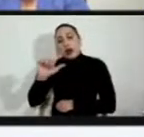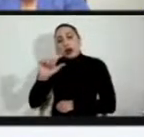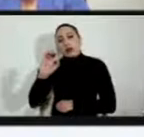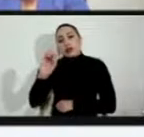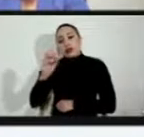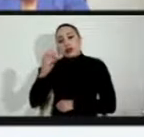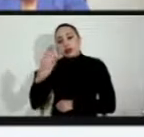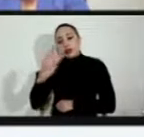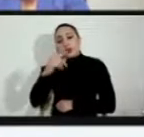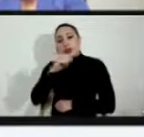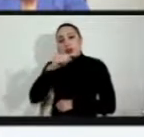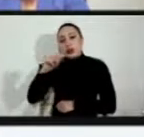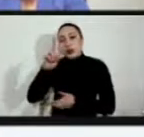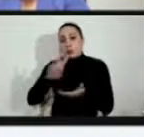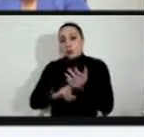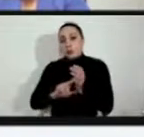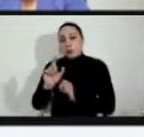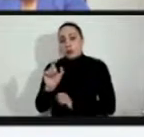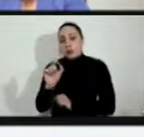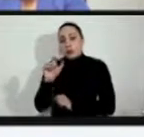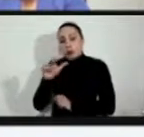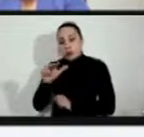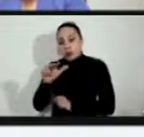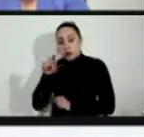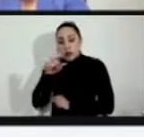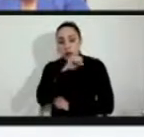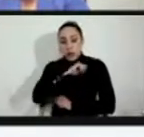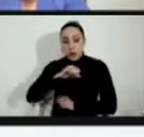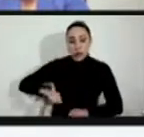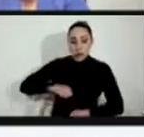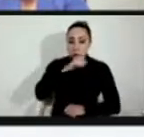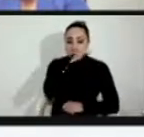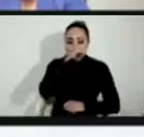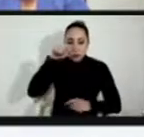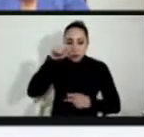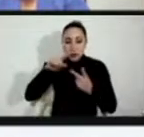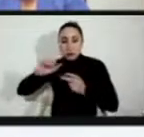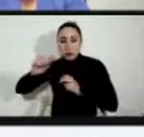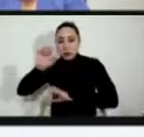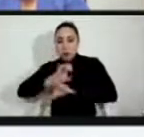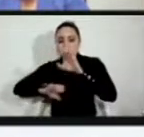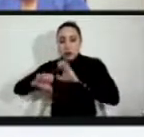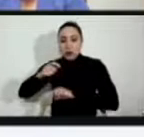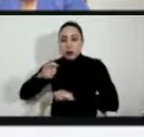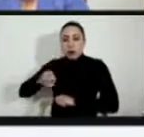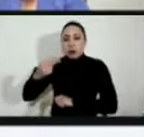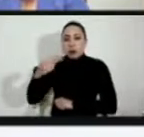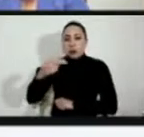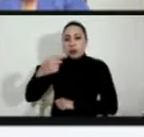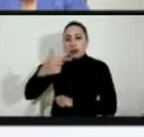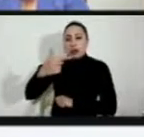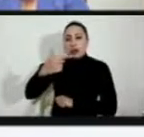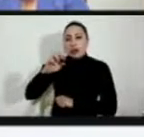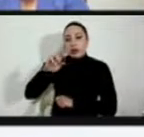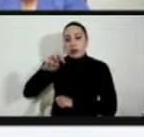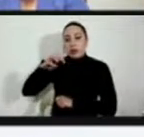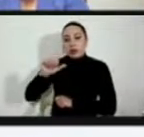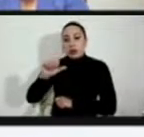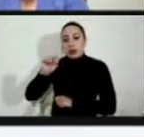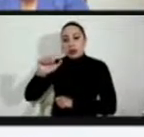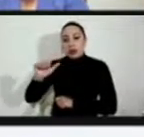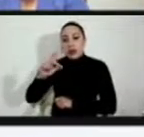DGA-R17-A03-2018 entre la Alcaldía Benito Juárez y el Grupo Empresarial Jerome de México SADCB, derivado de la licitación nacional